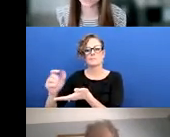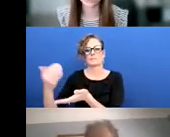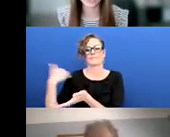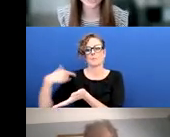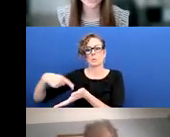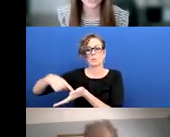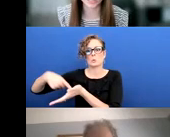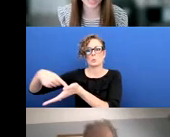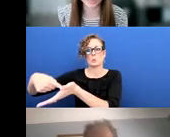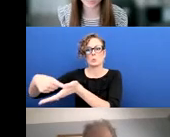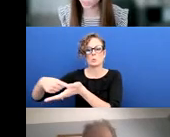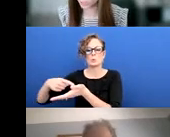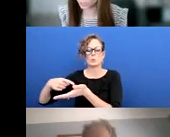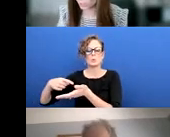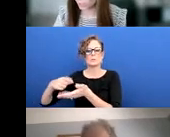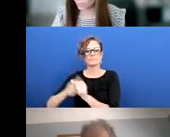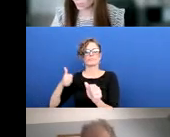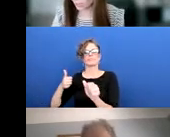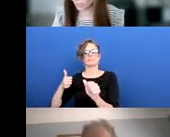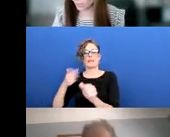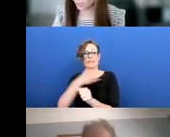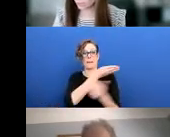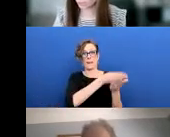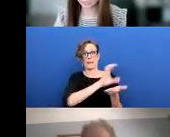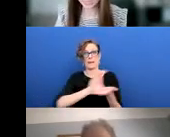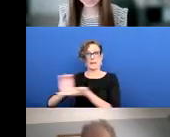y esto es, este dinero se va a destinar